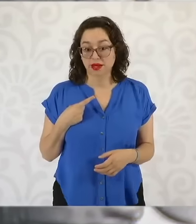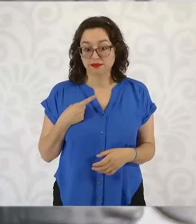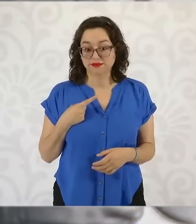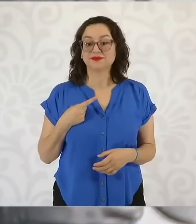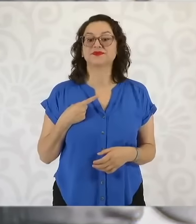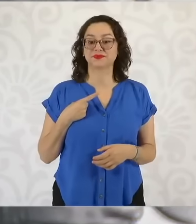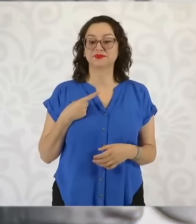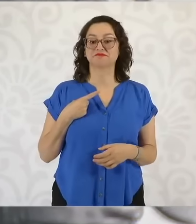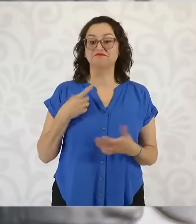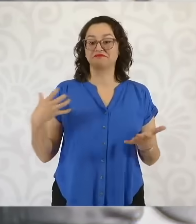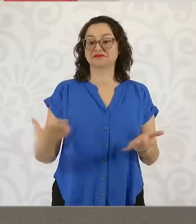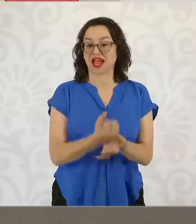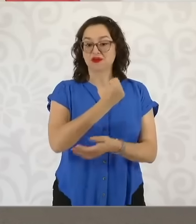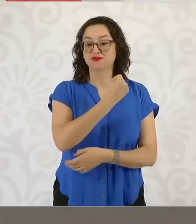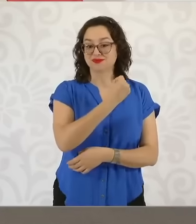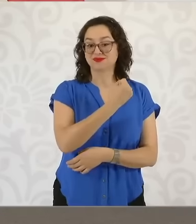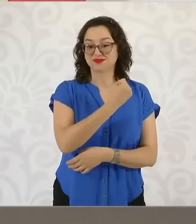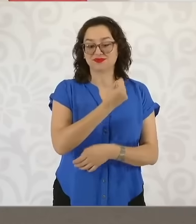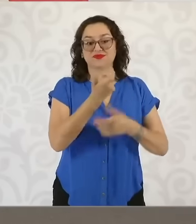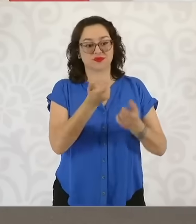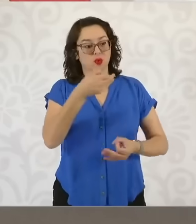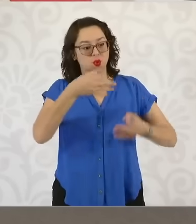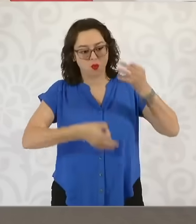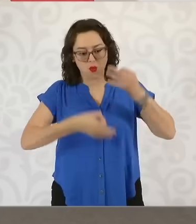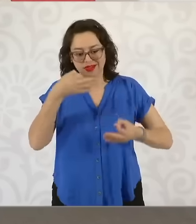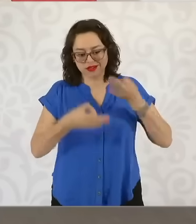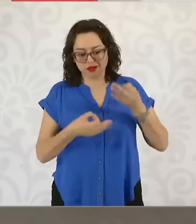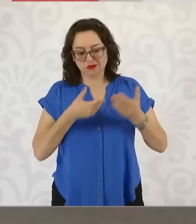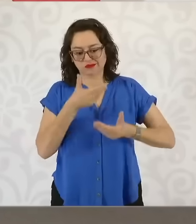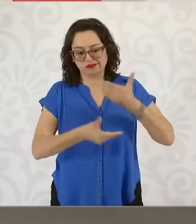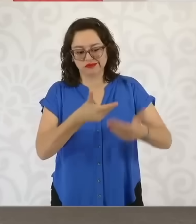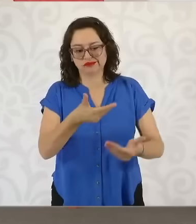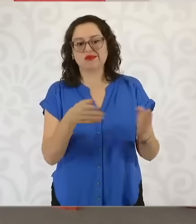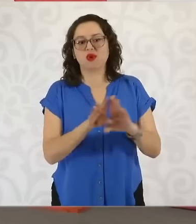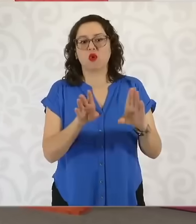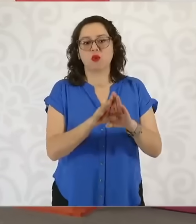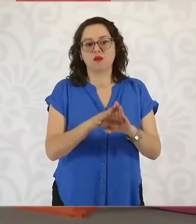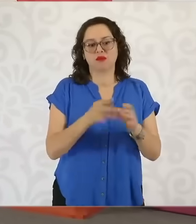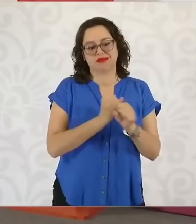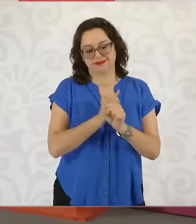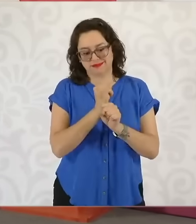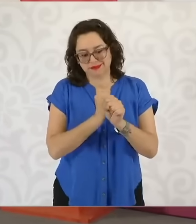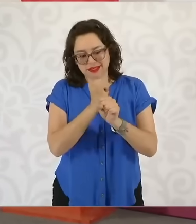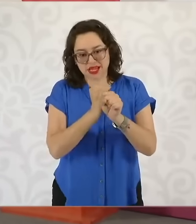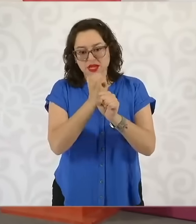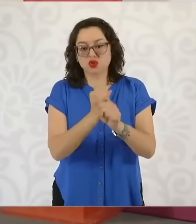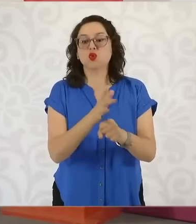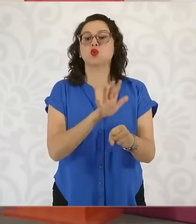¿Cómo se llevó a cabo este juicio? ¿En qué consiste? ¿Cuál es la investigación? Que hay